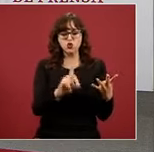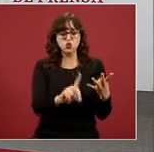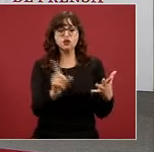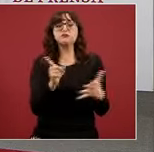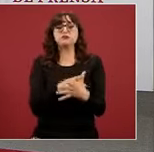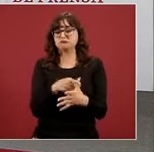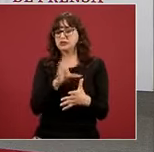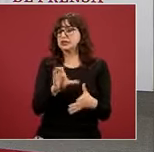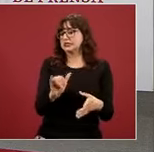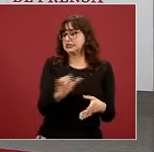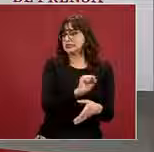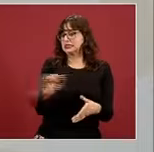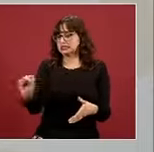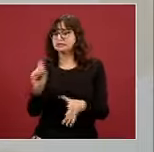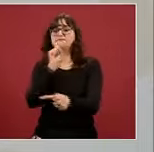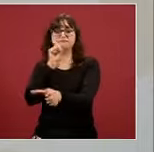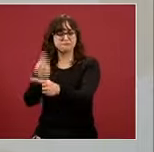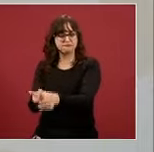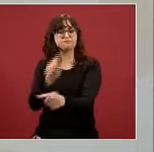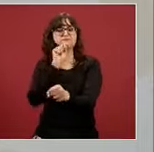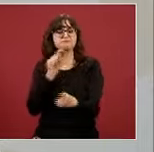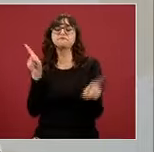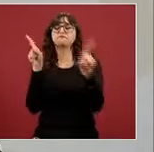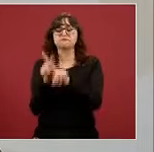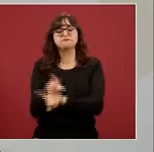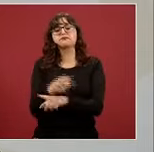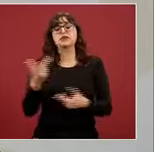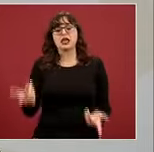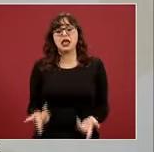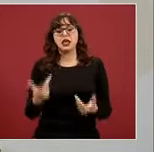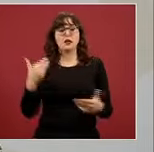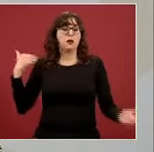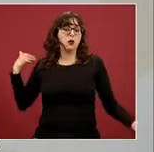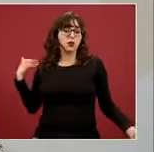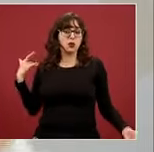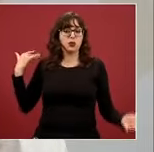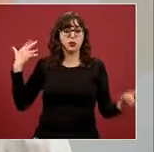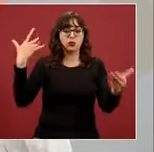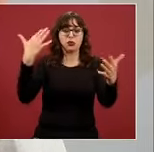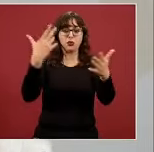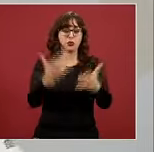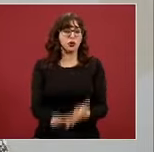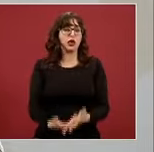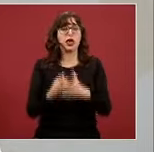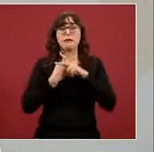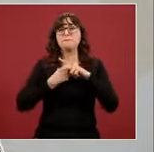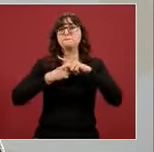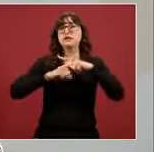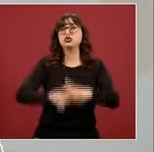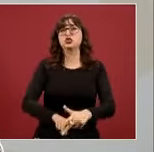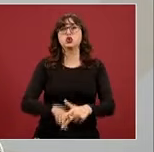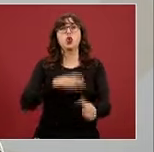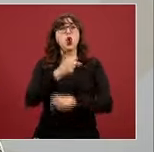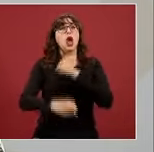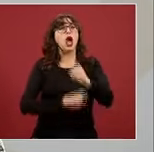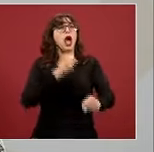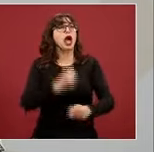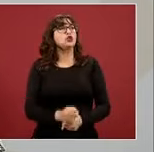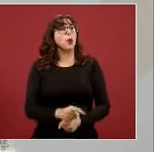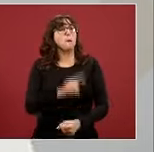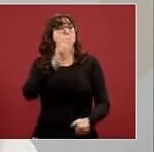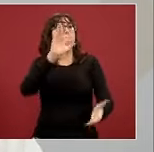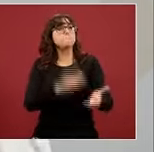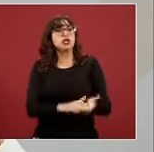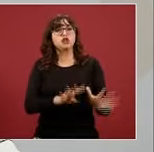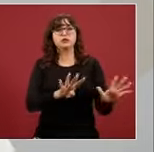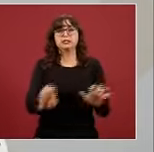Su historia, la historia de la Conferencia Interamericana de Seguridad Social, inicia en 1936, cuando